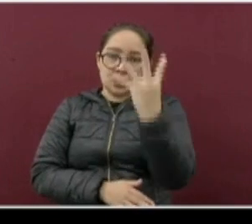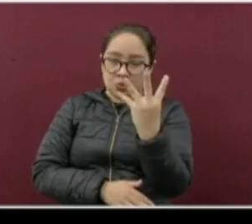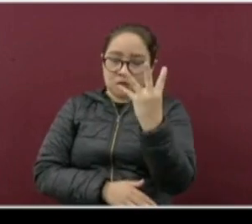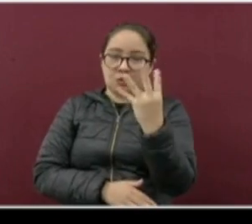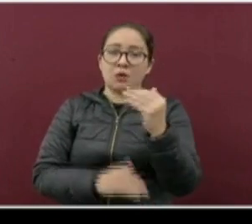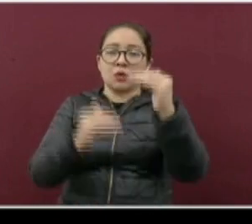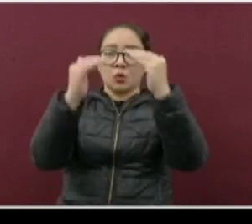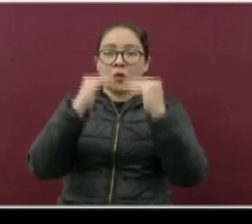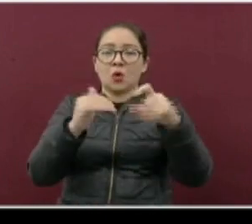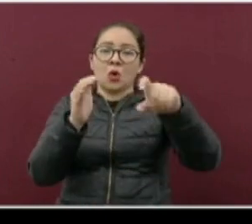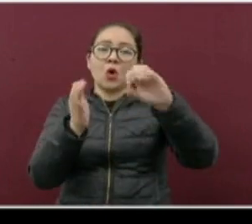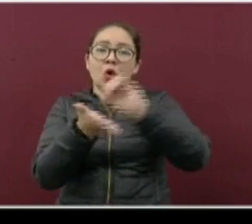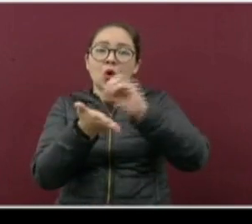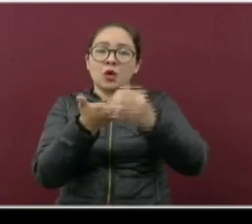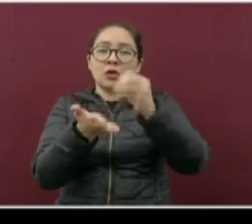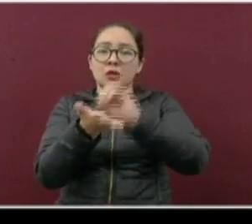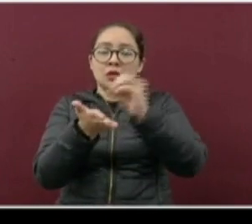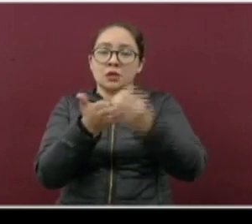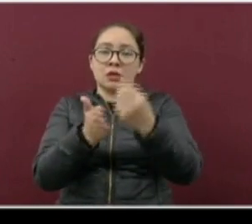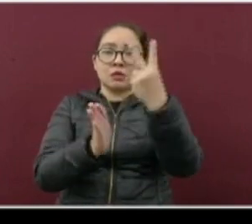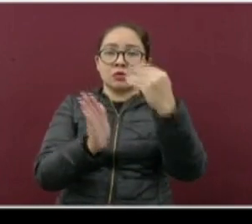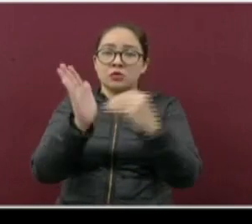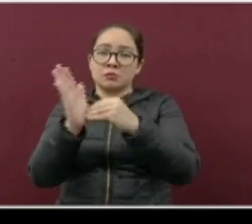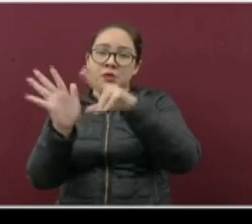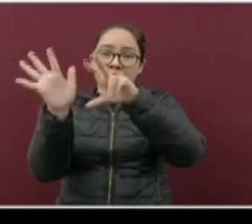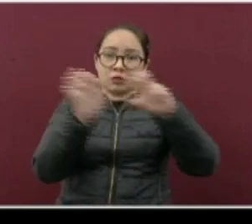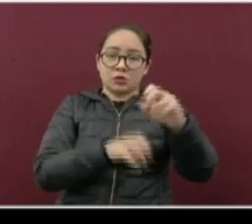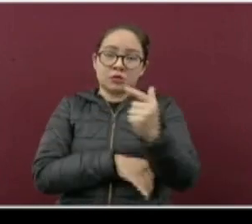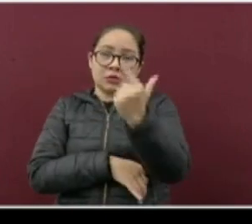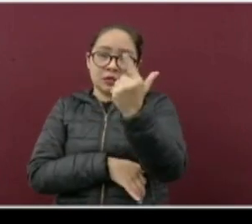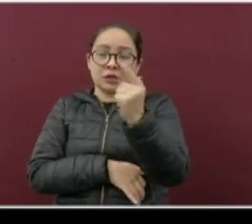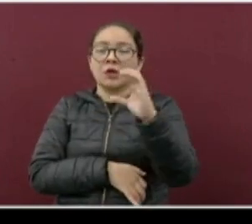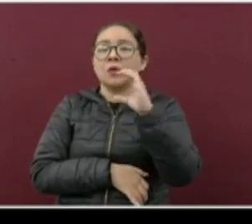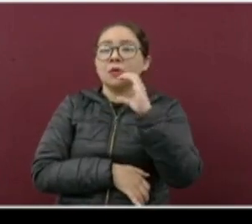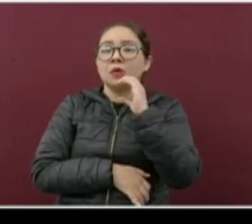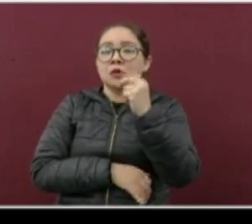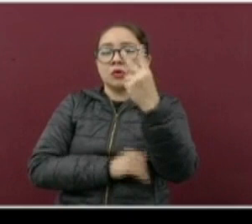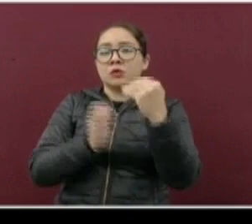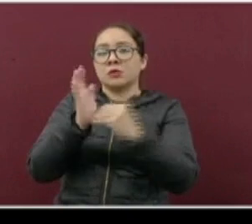3.294. Orizaba, 2.807. Córdoba,